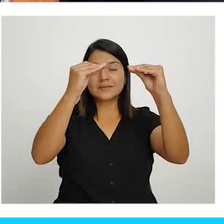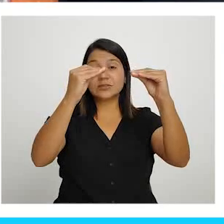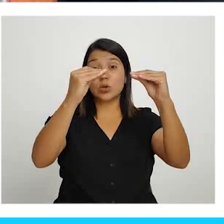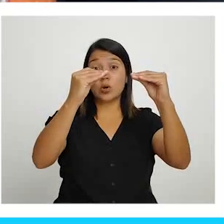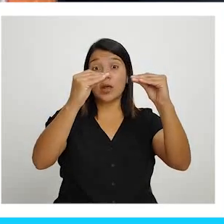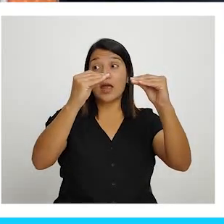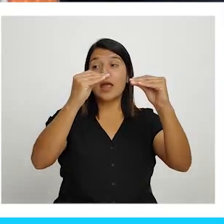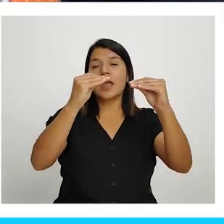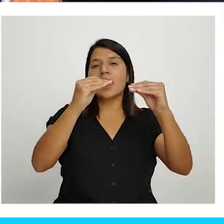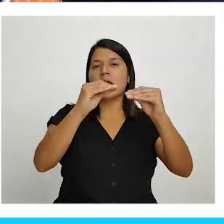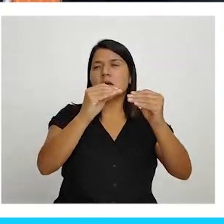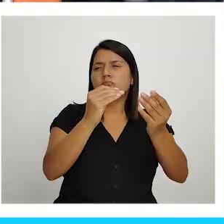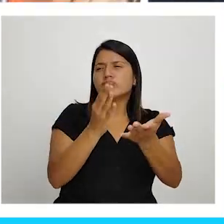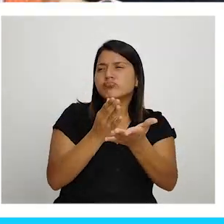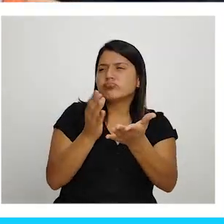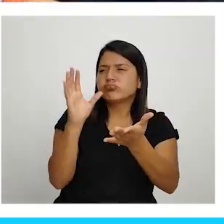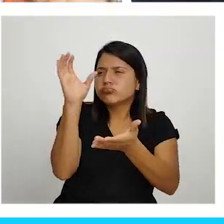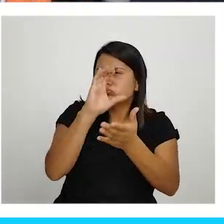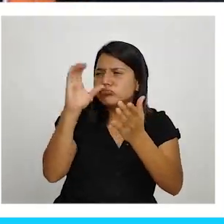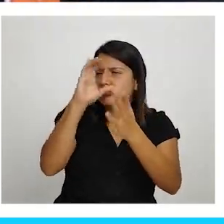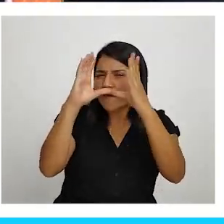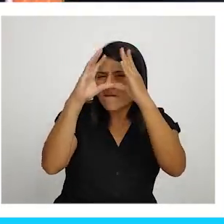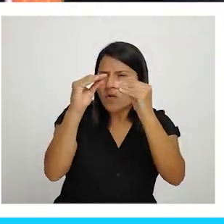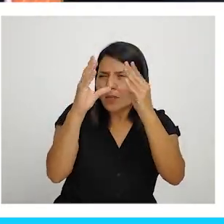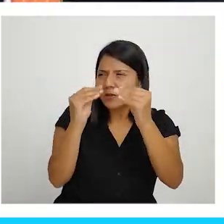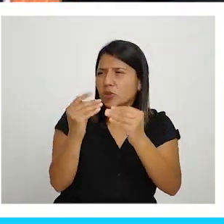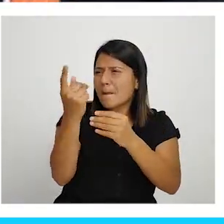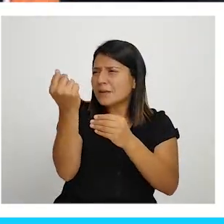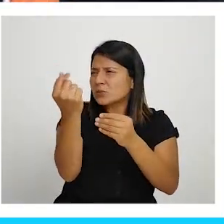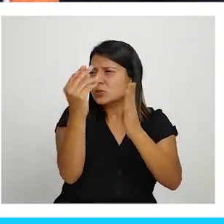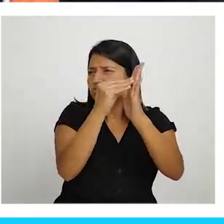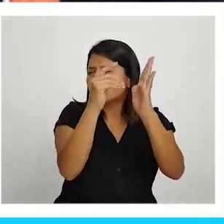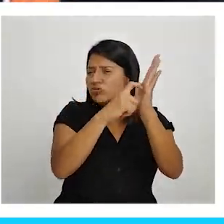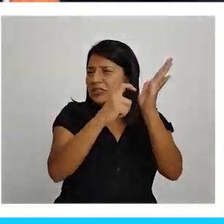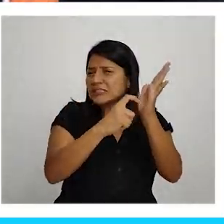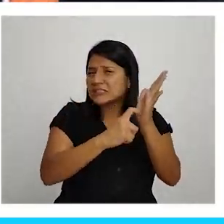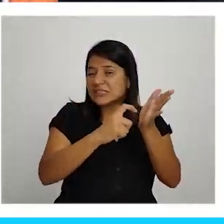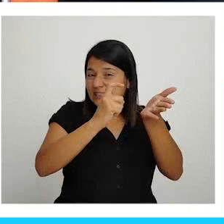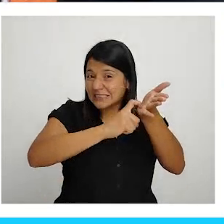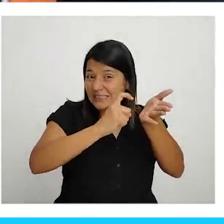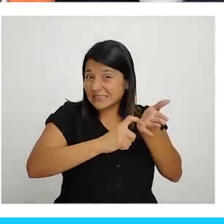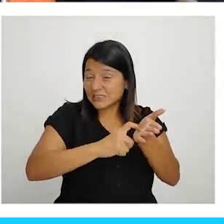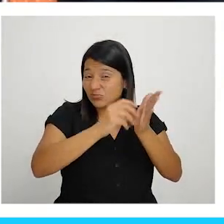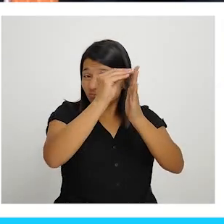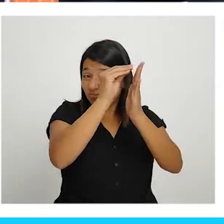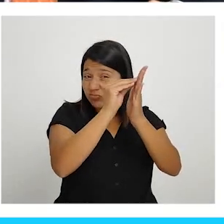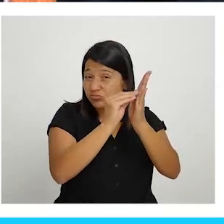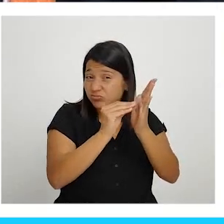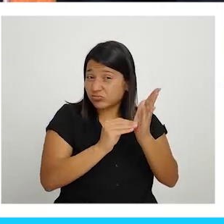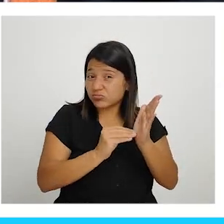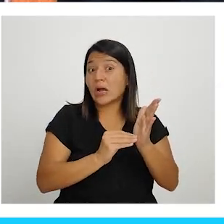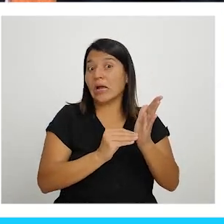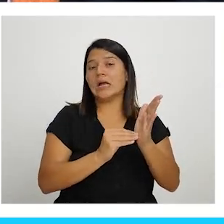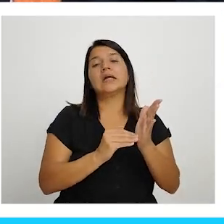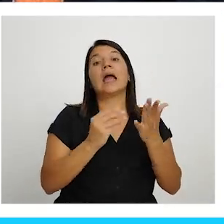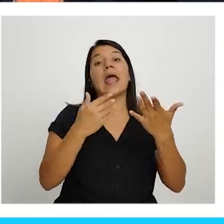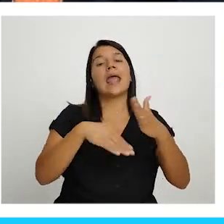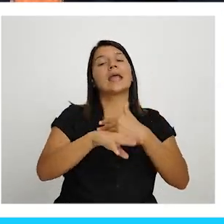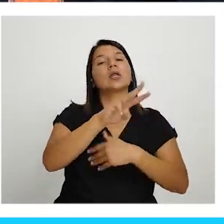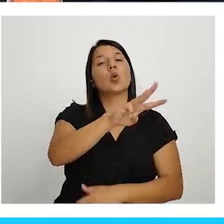en el mercado para alimentar Mi Mejor Compra, que está disponible en